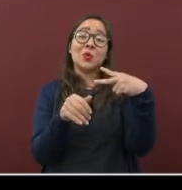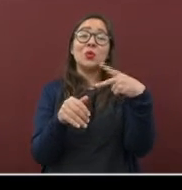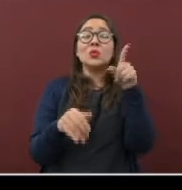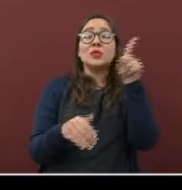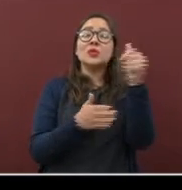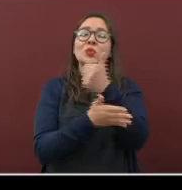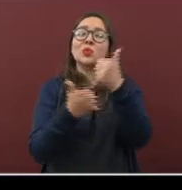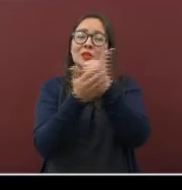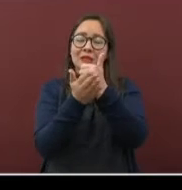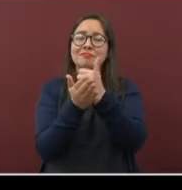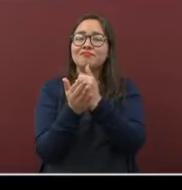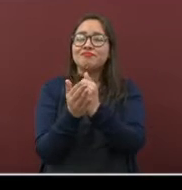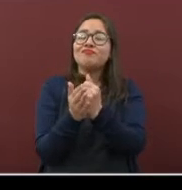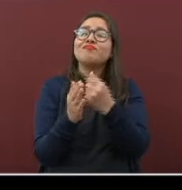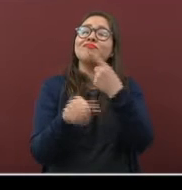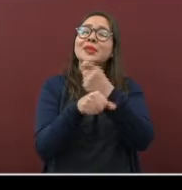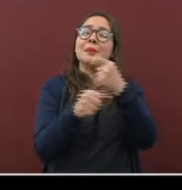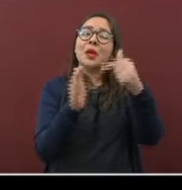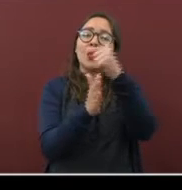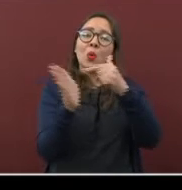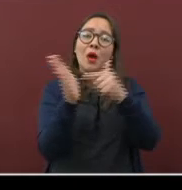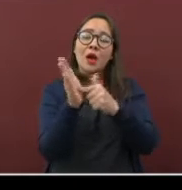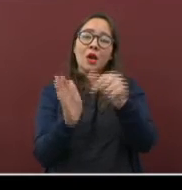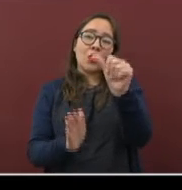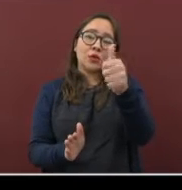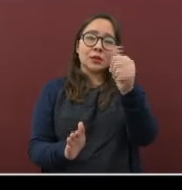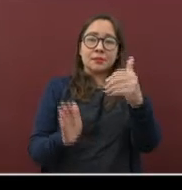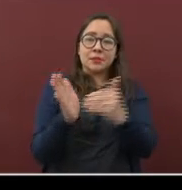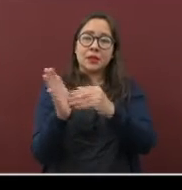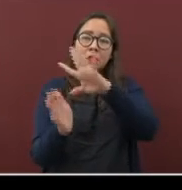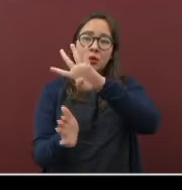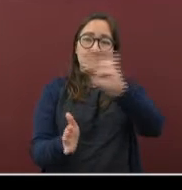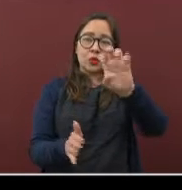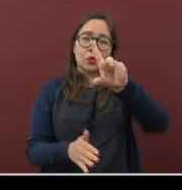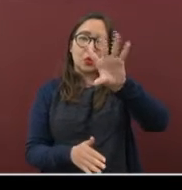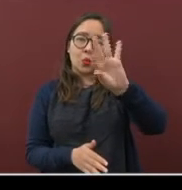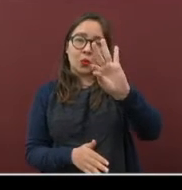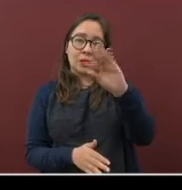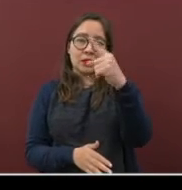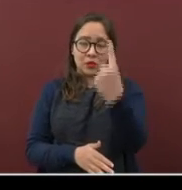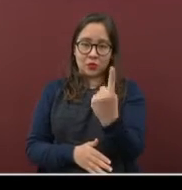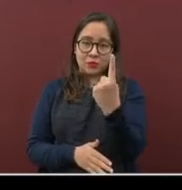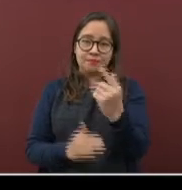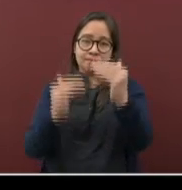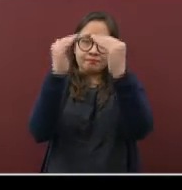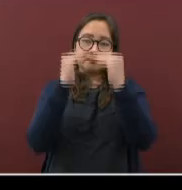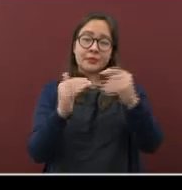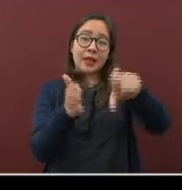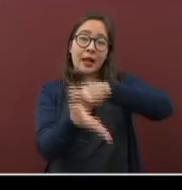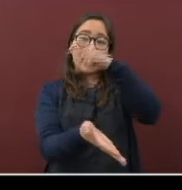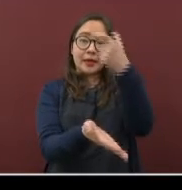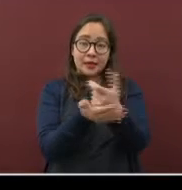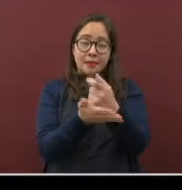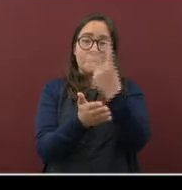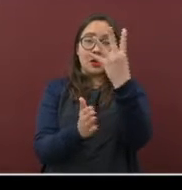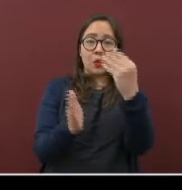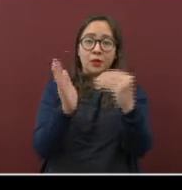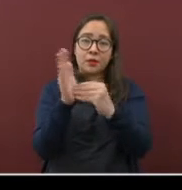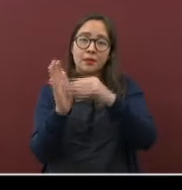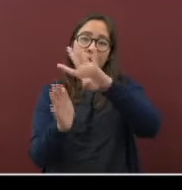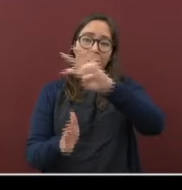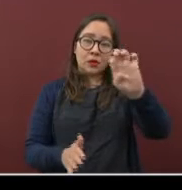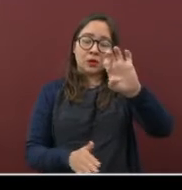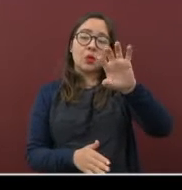que ha repuntado ahora con 11 mil 441 casos continúa xalapa con 4 mil